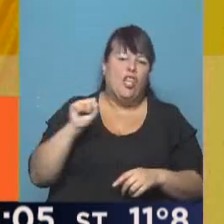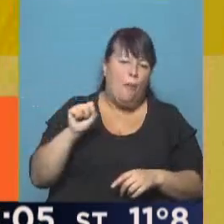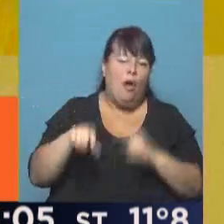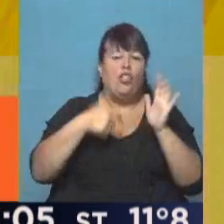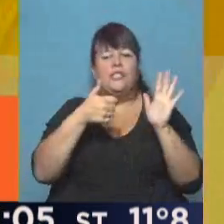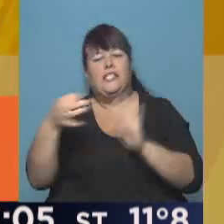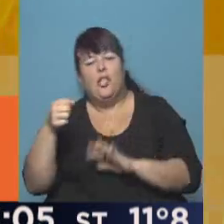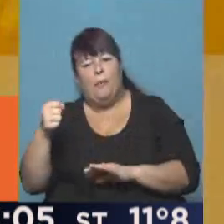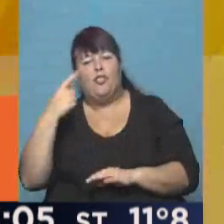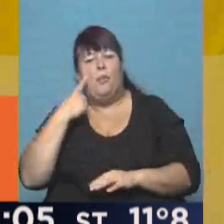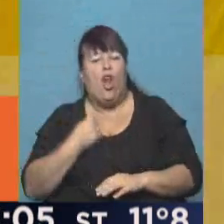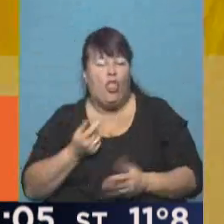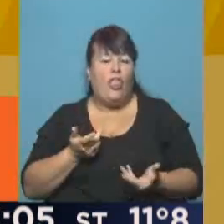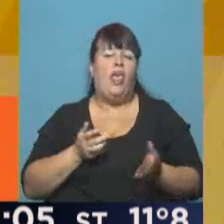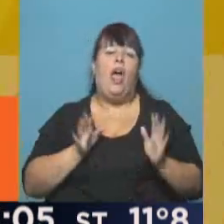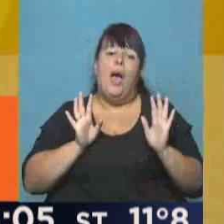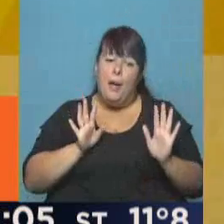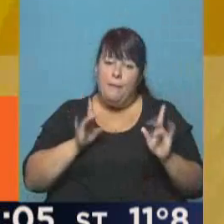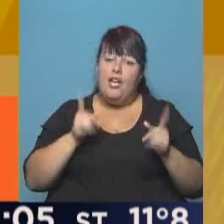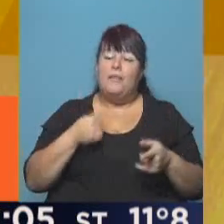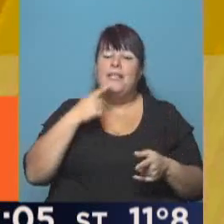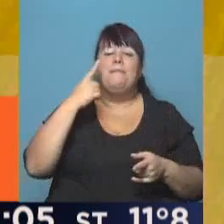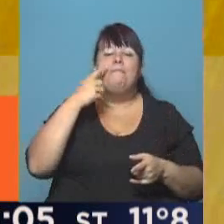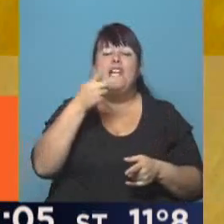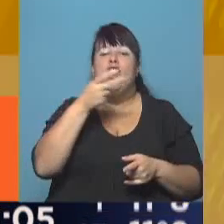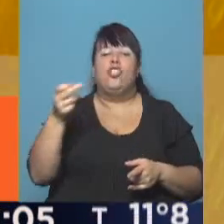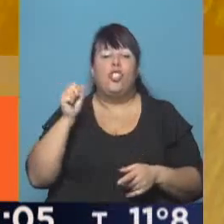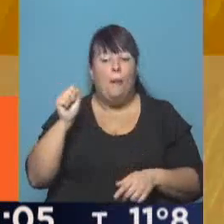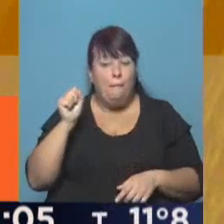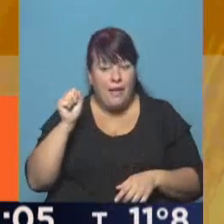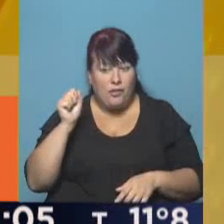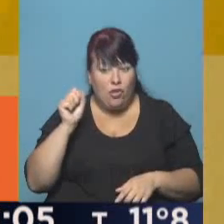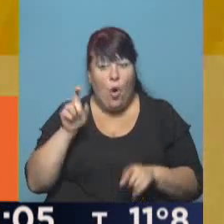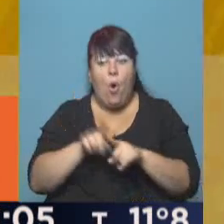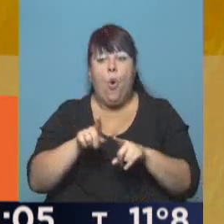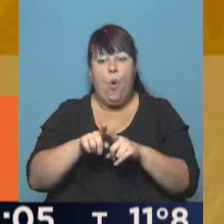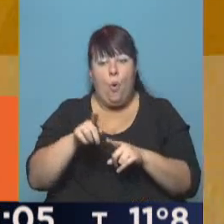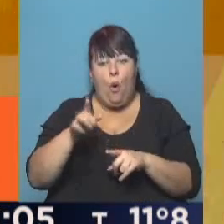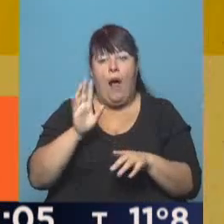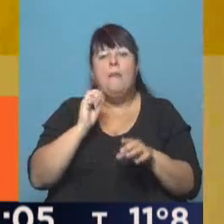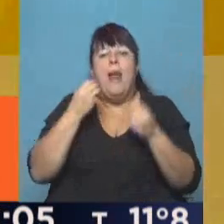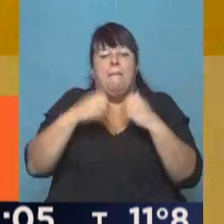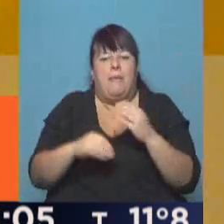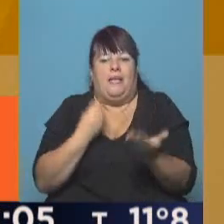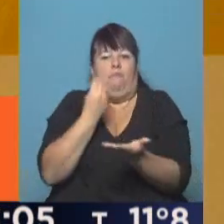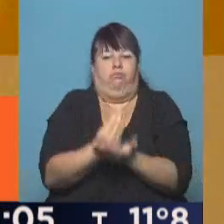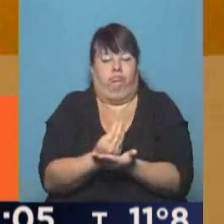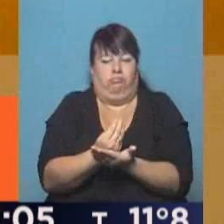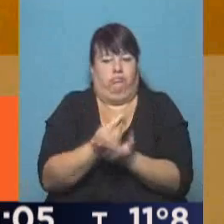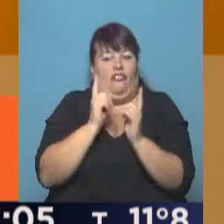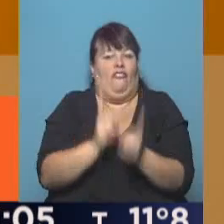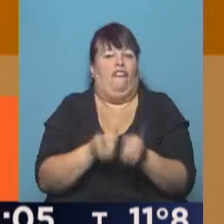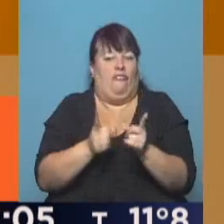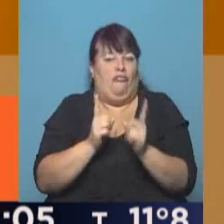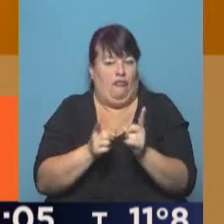otros de 600 pesos por día, pero se habla de los 1.200 pesos como llave de entrada para tener la